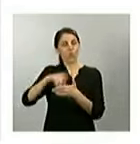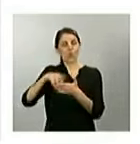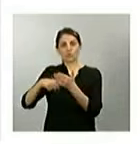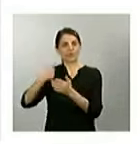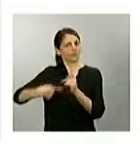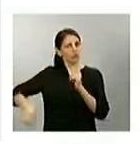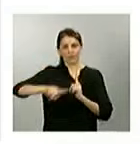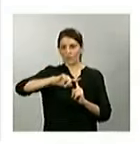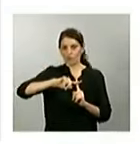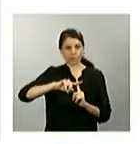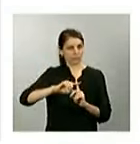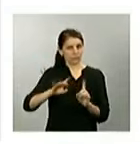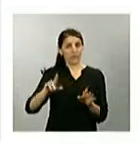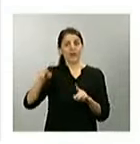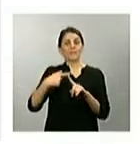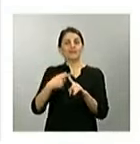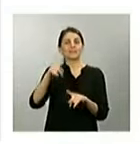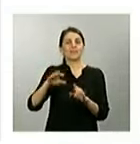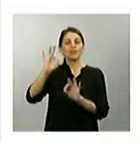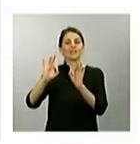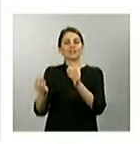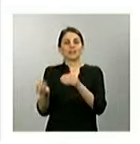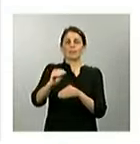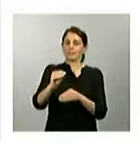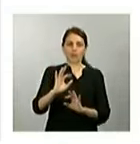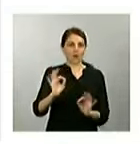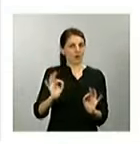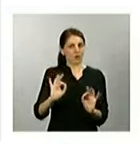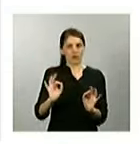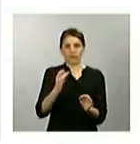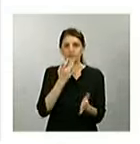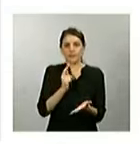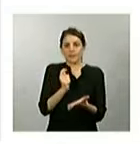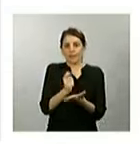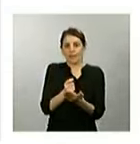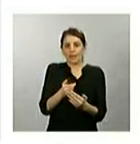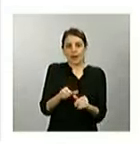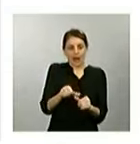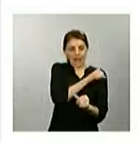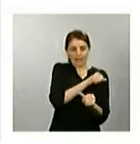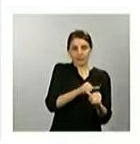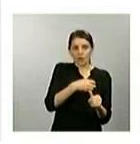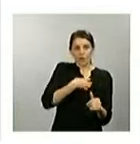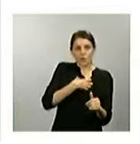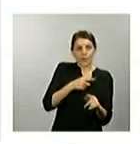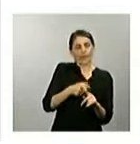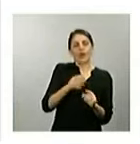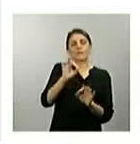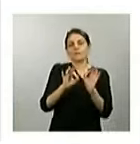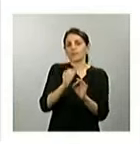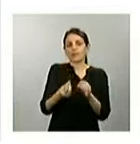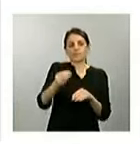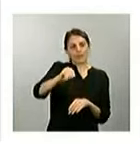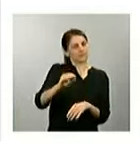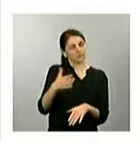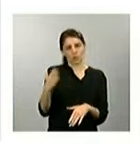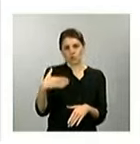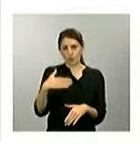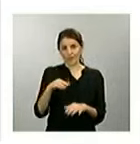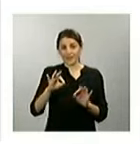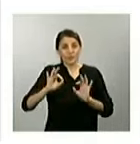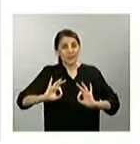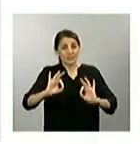habrá recargo para quienes no hayan podido pagar las cotizaciones en días previos esto en el ámbito exclusivamente de los autónomos si nos